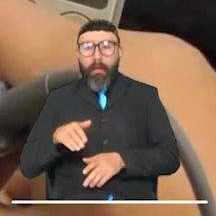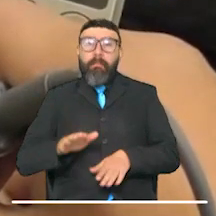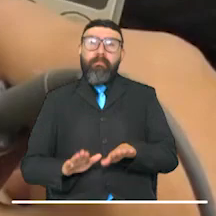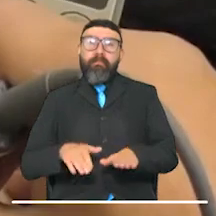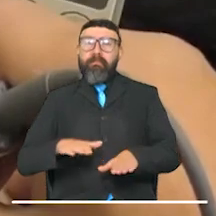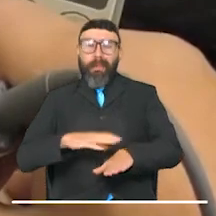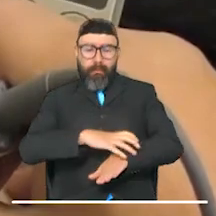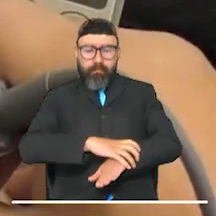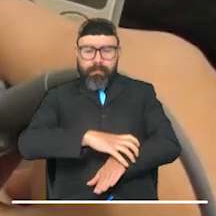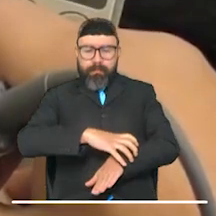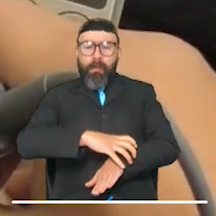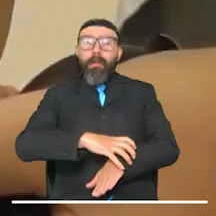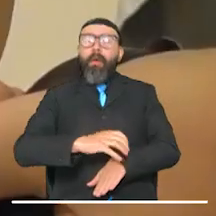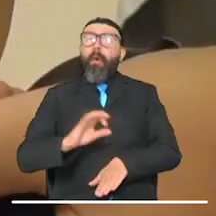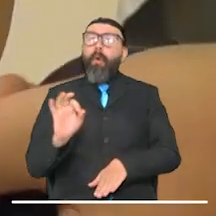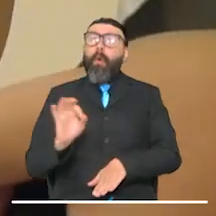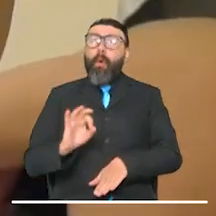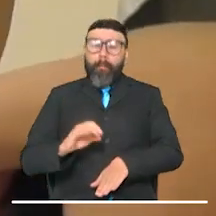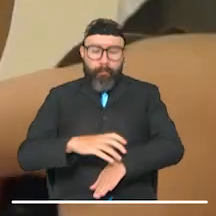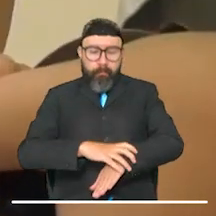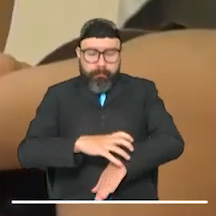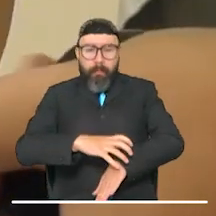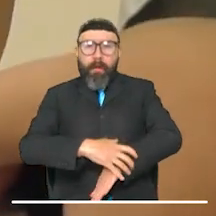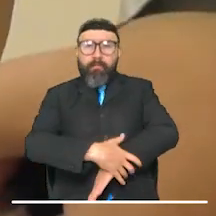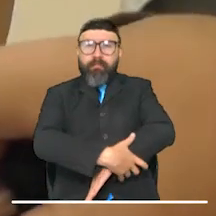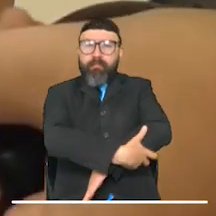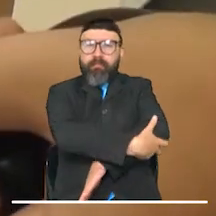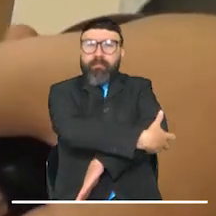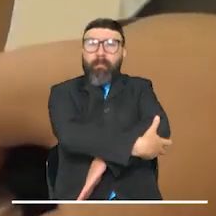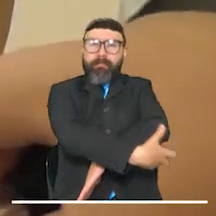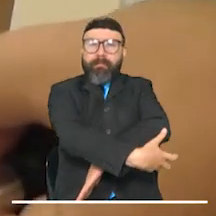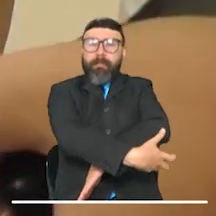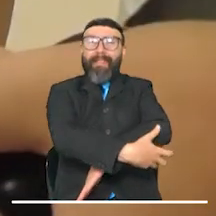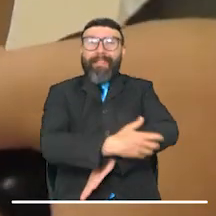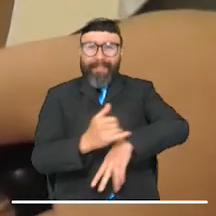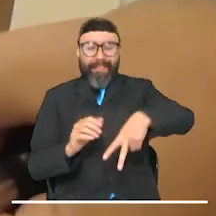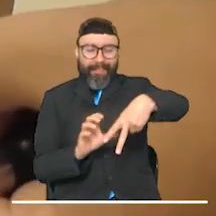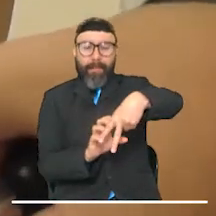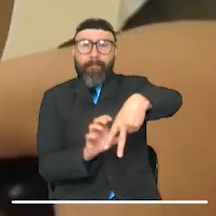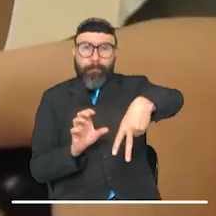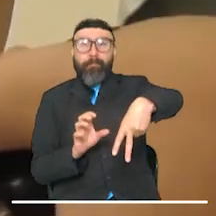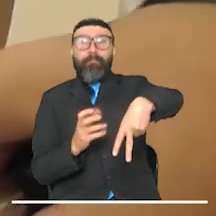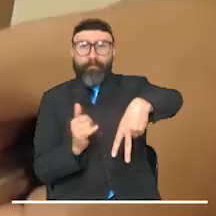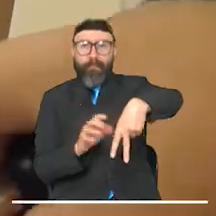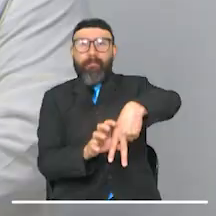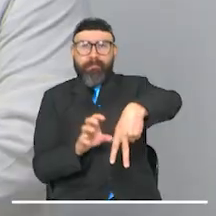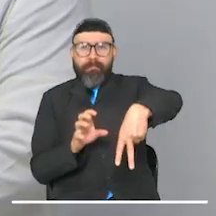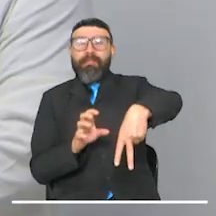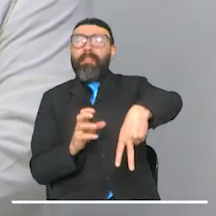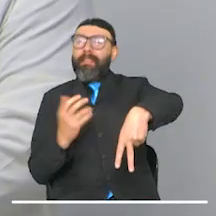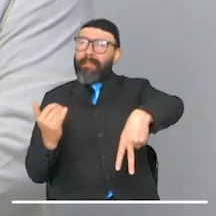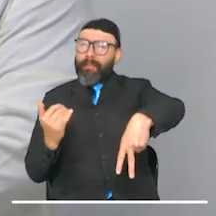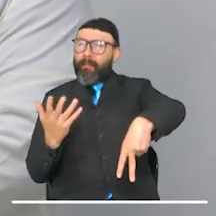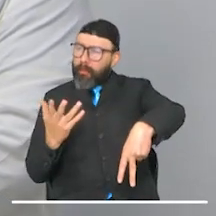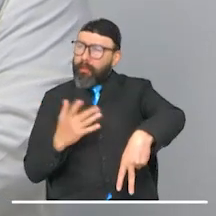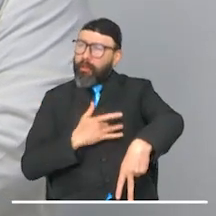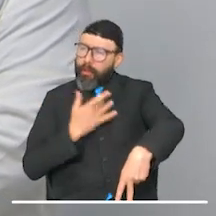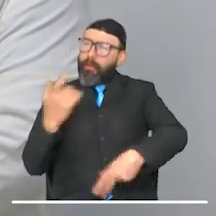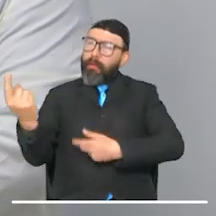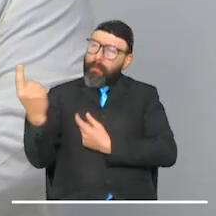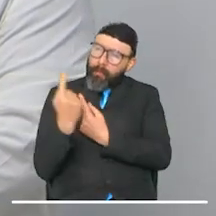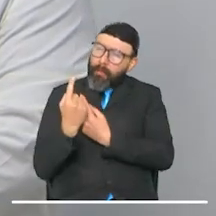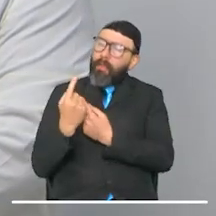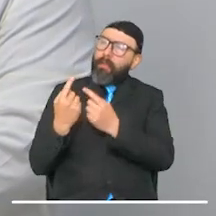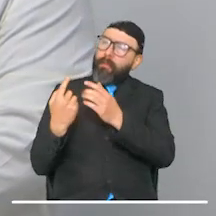o edema que sube hasta la pantorrilla entonces Generalmente estos síntomas son los que nos